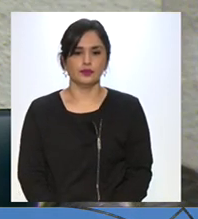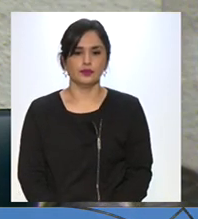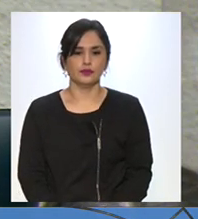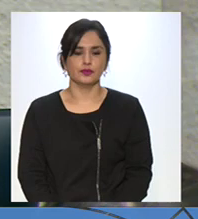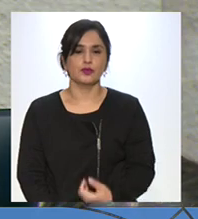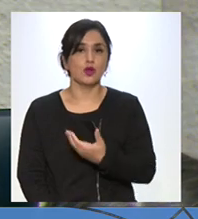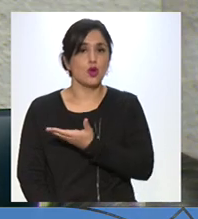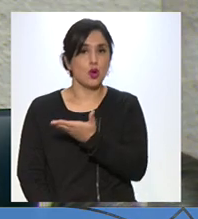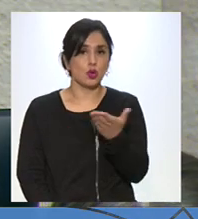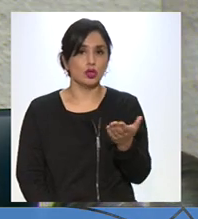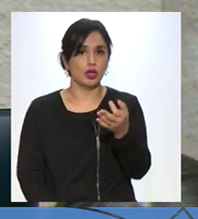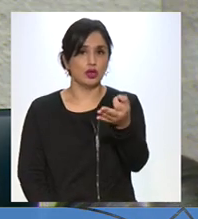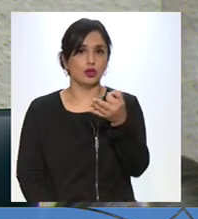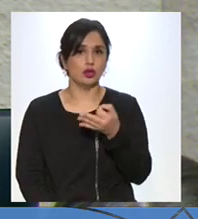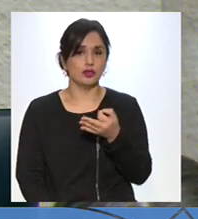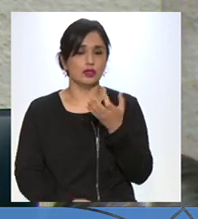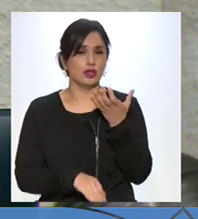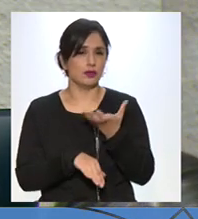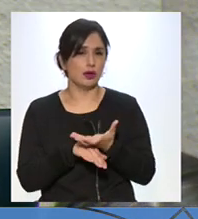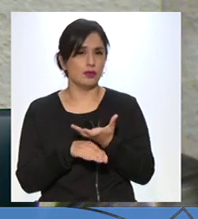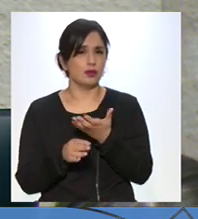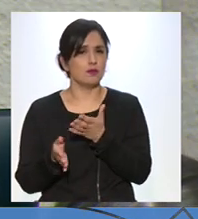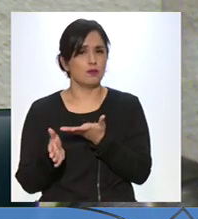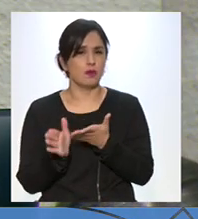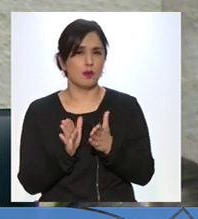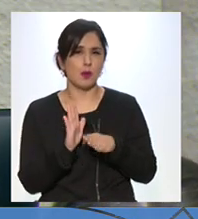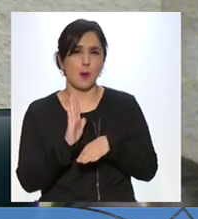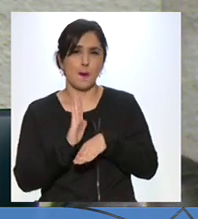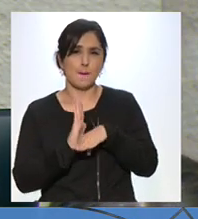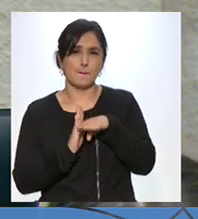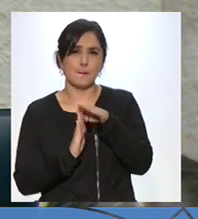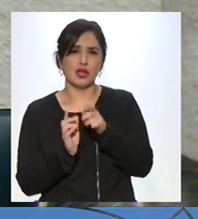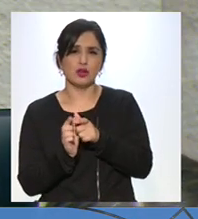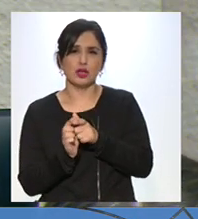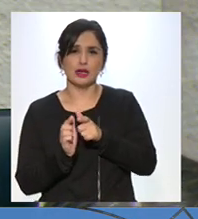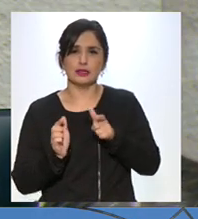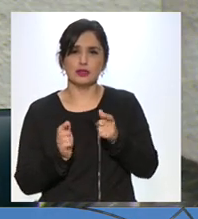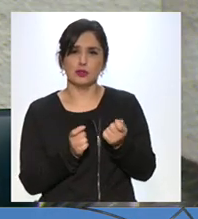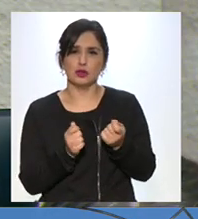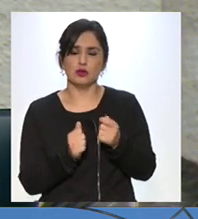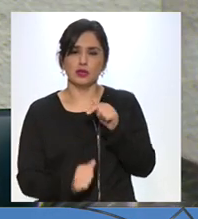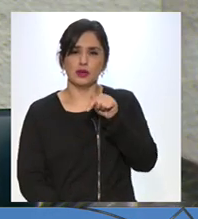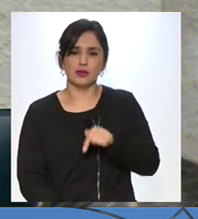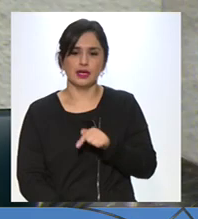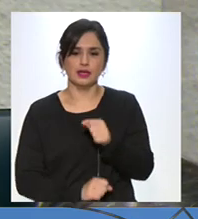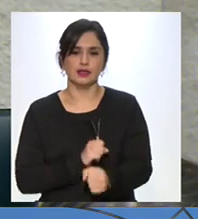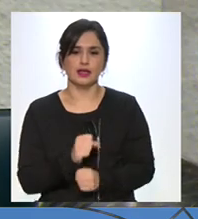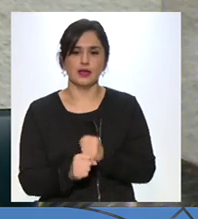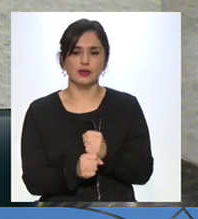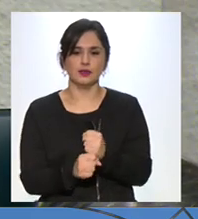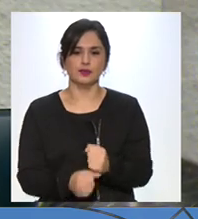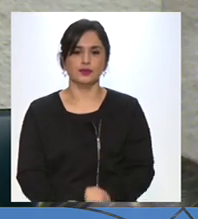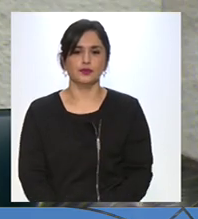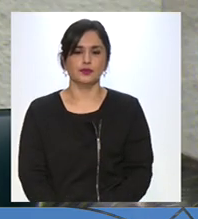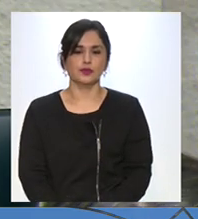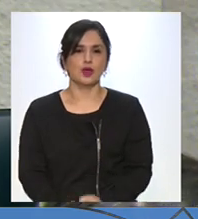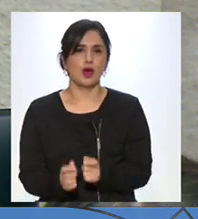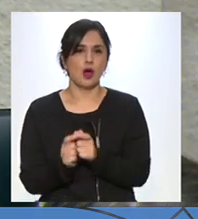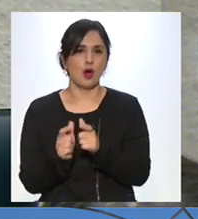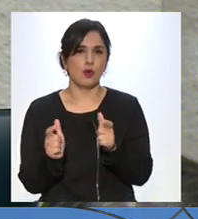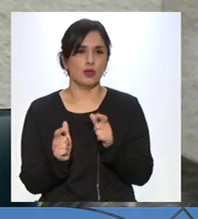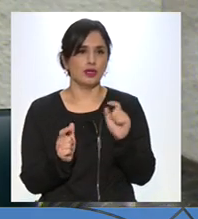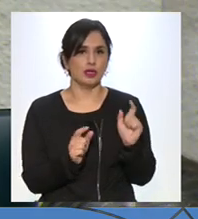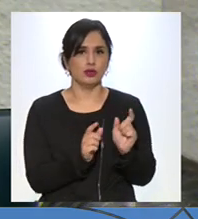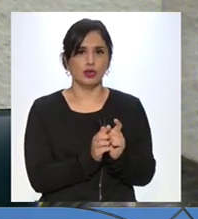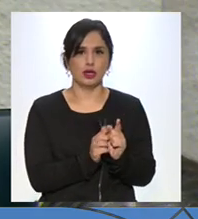Ustedes nos están señalando que habrá probablemente un mayor crecimiento de la economía para este año. Están aumentando el rango que